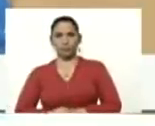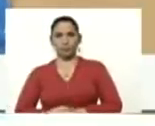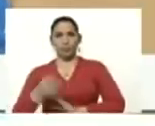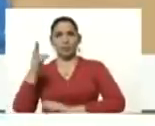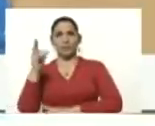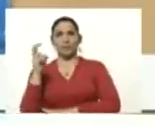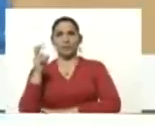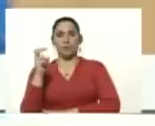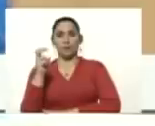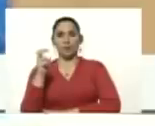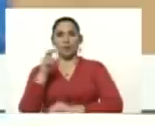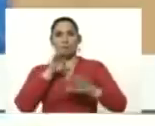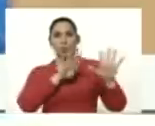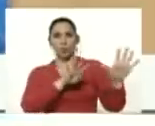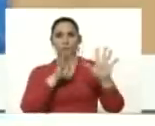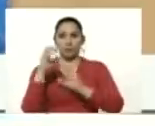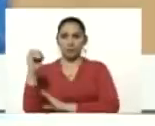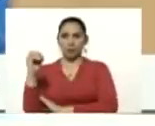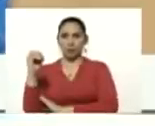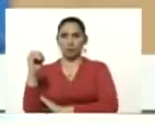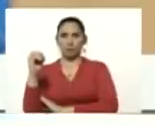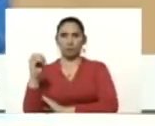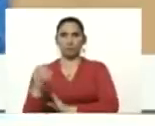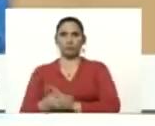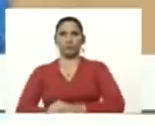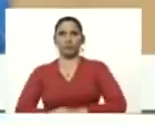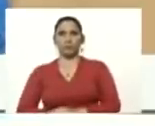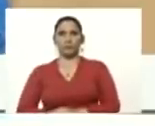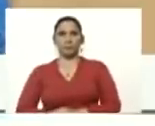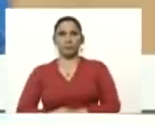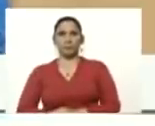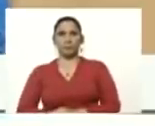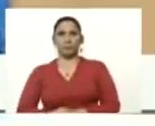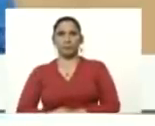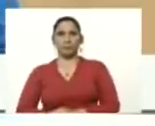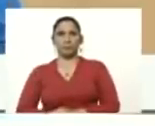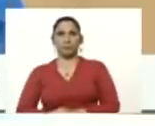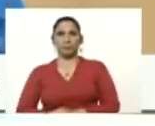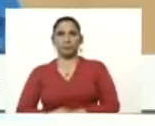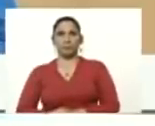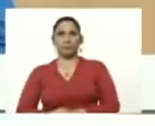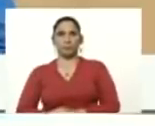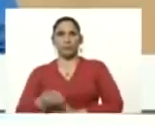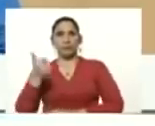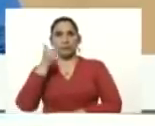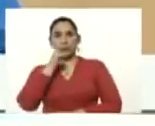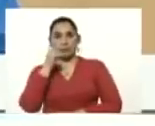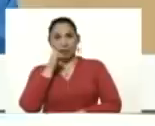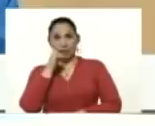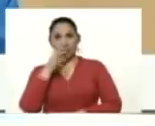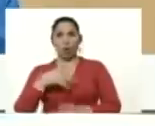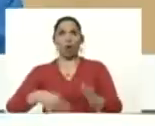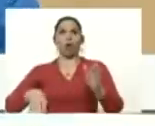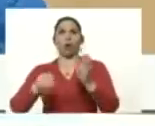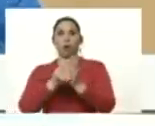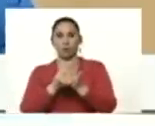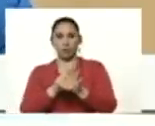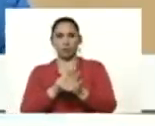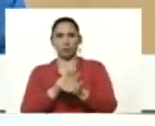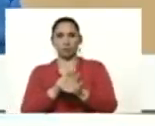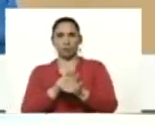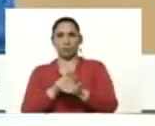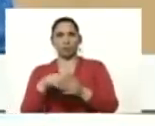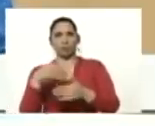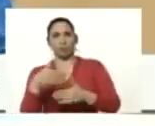Y el viernes le toca 9 y 0. El sábado se retoma el ciclo. Y